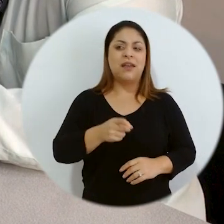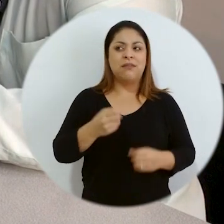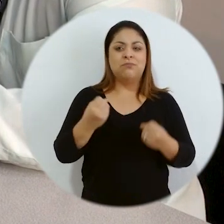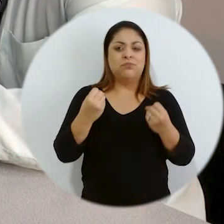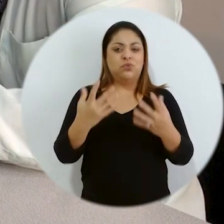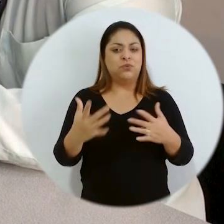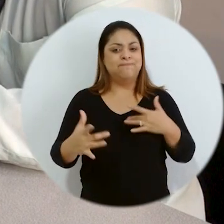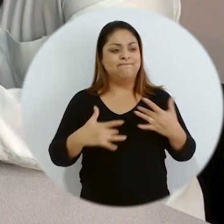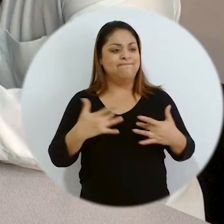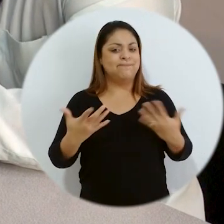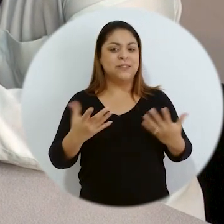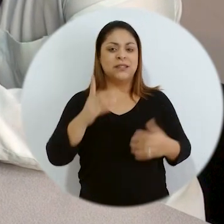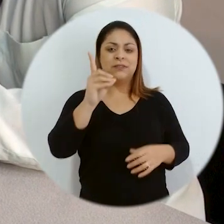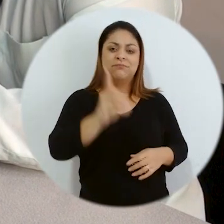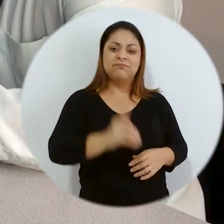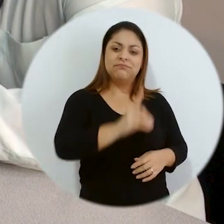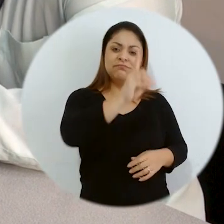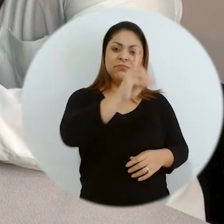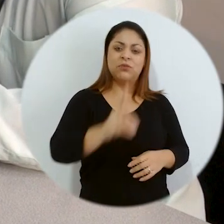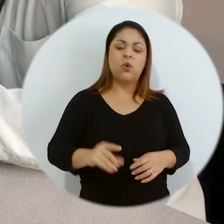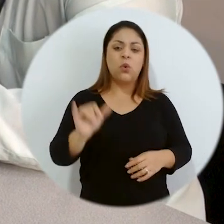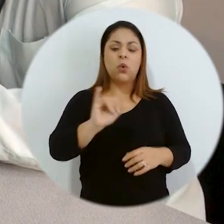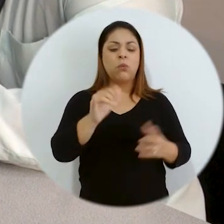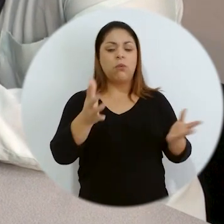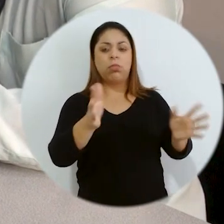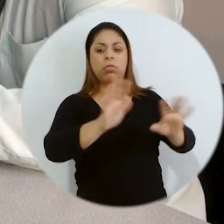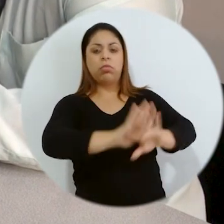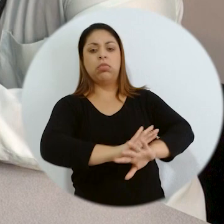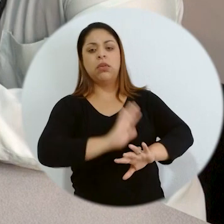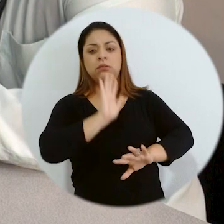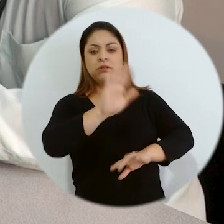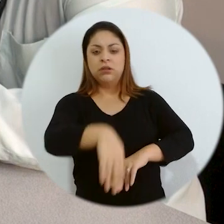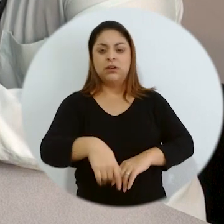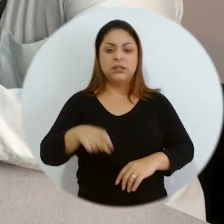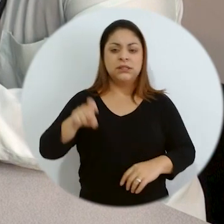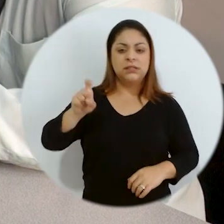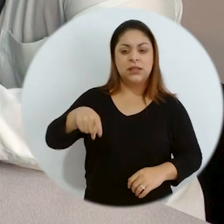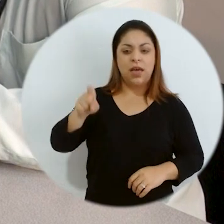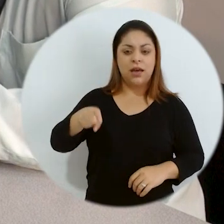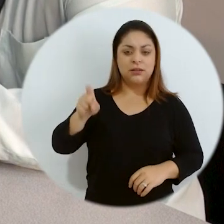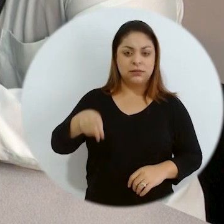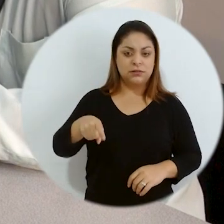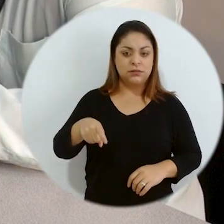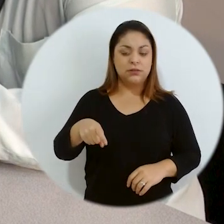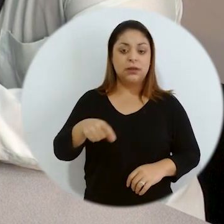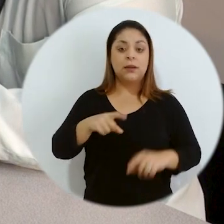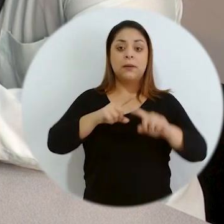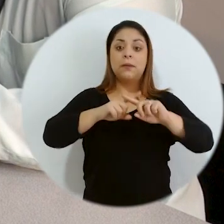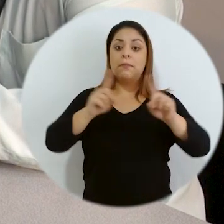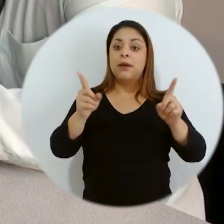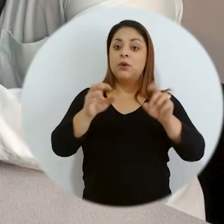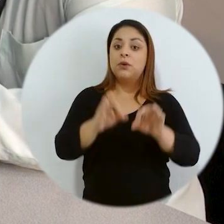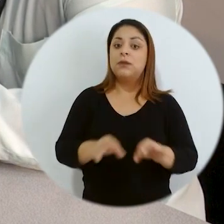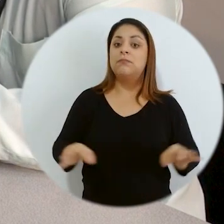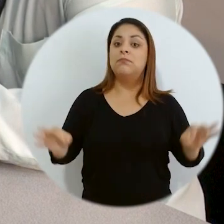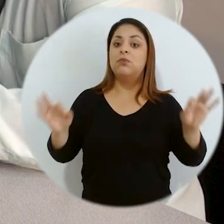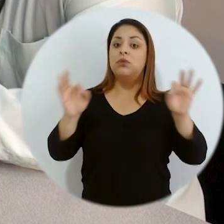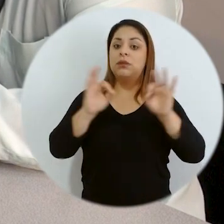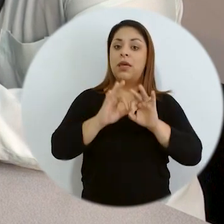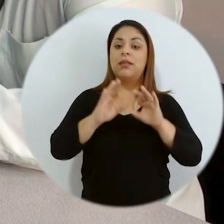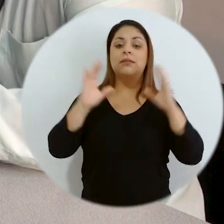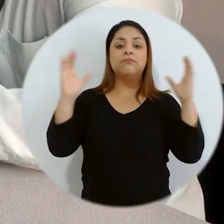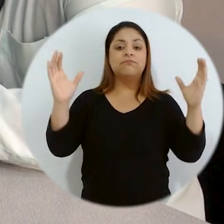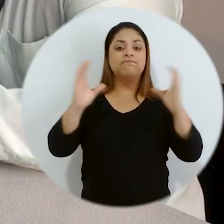tenido situaciones de discriminación, ¿verdad? Se han invisibilizado muchas de sus necesidades y características.